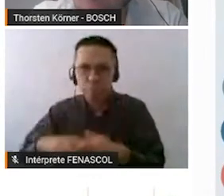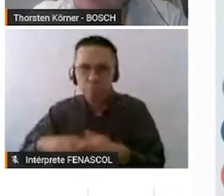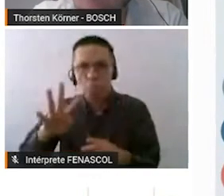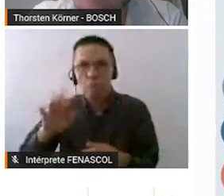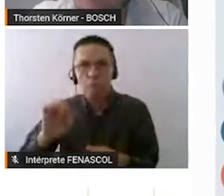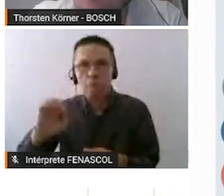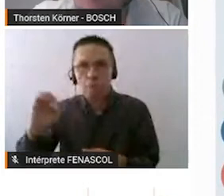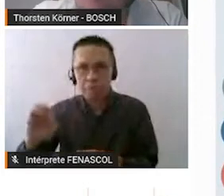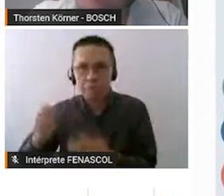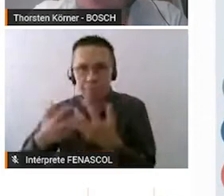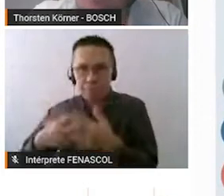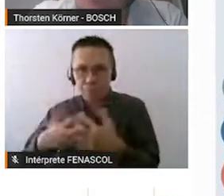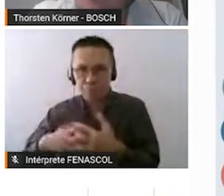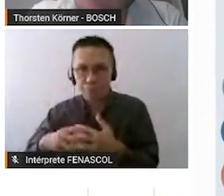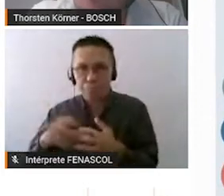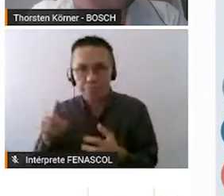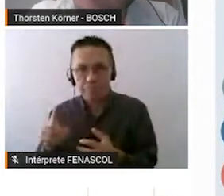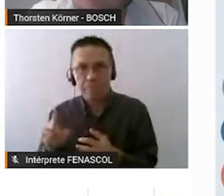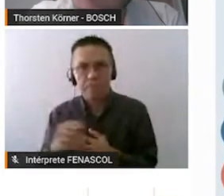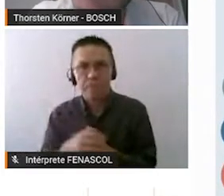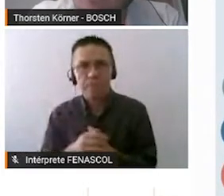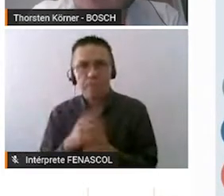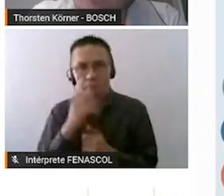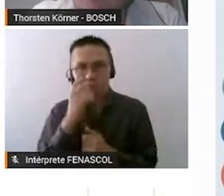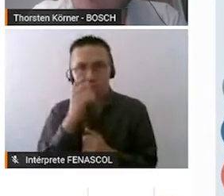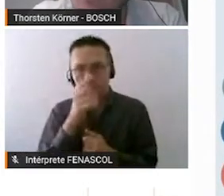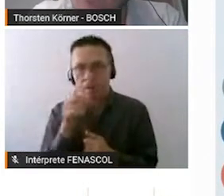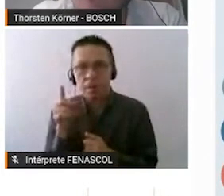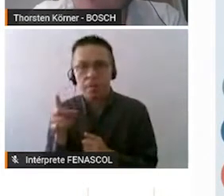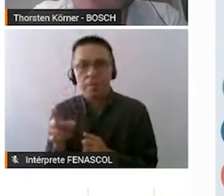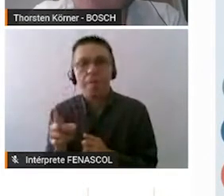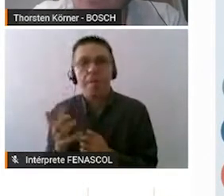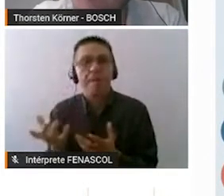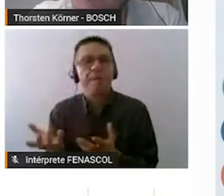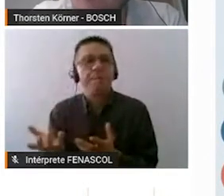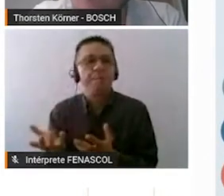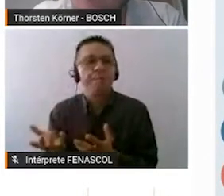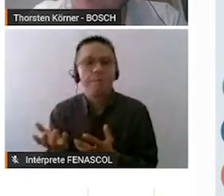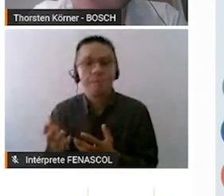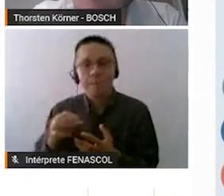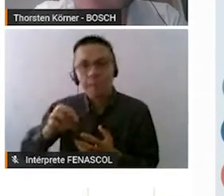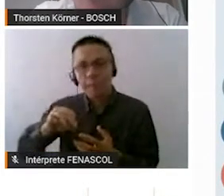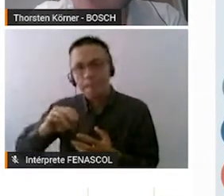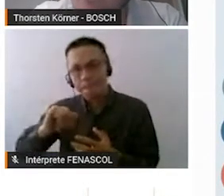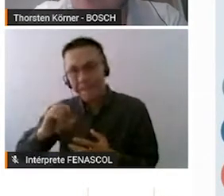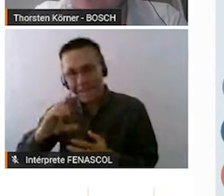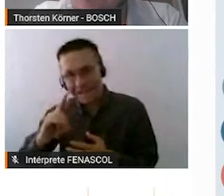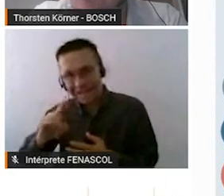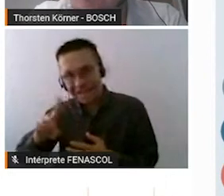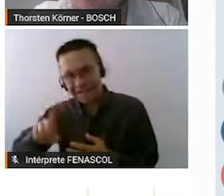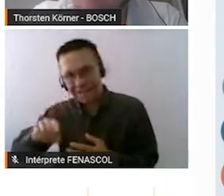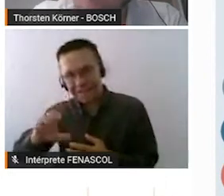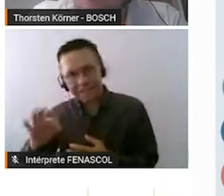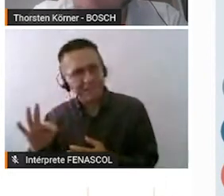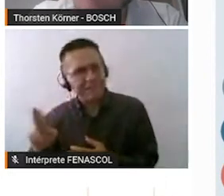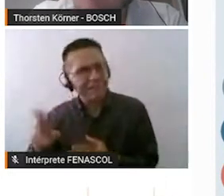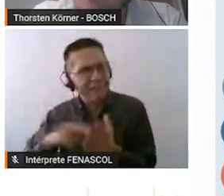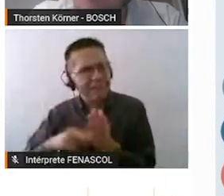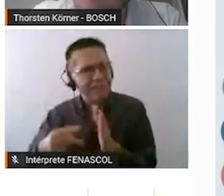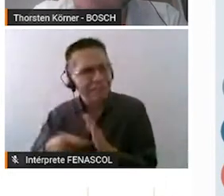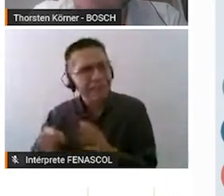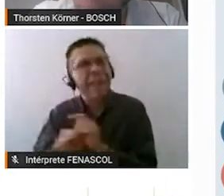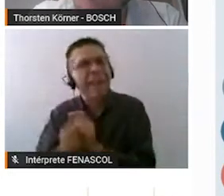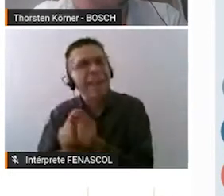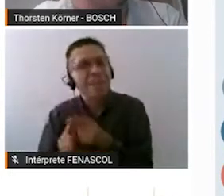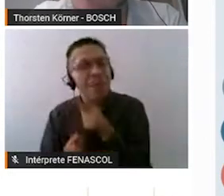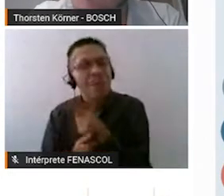también nos requiere un cambio significativo en nuestro mindset. O sea, ¿qué significa mindset? Significa la forma